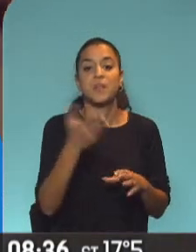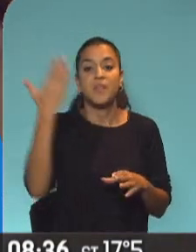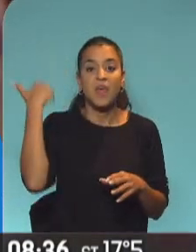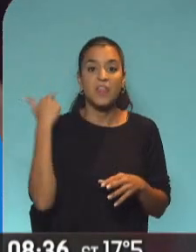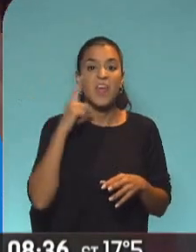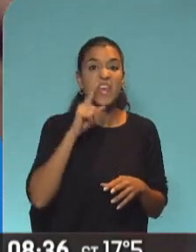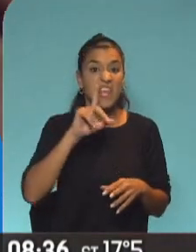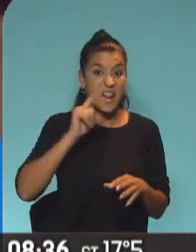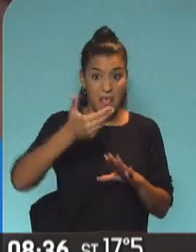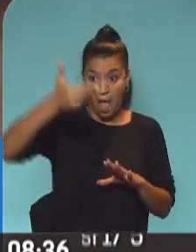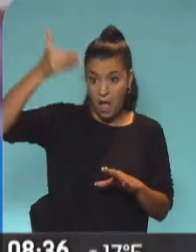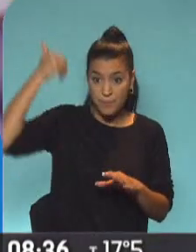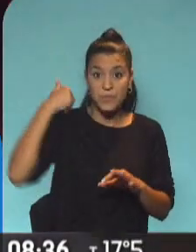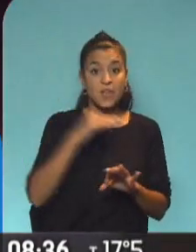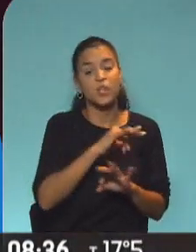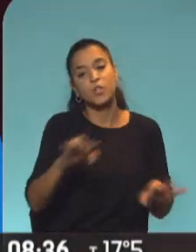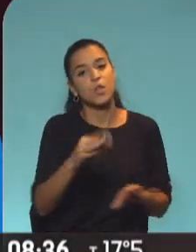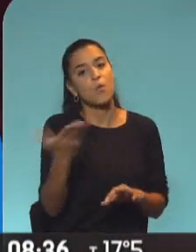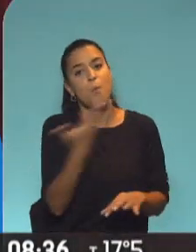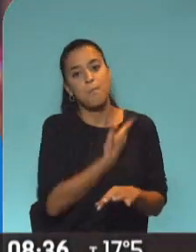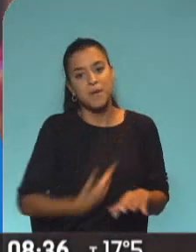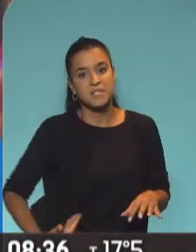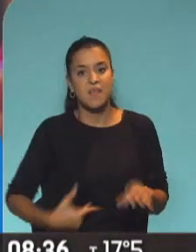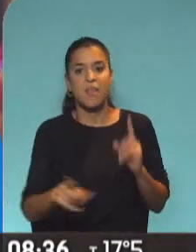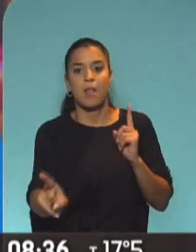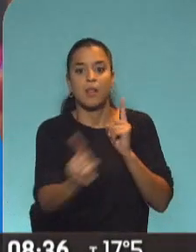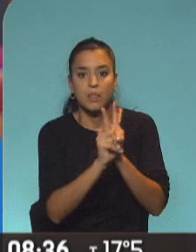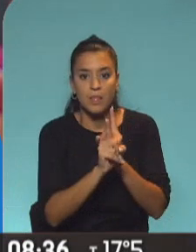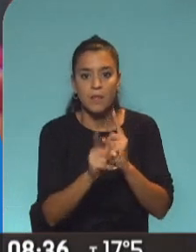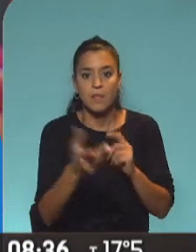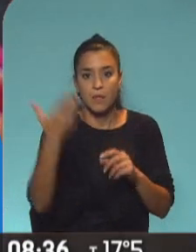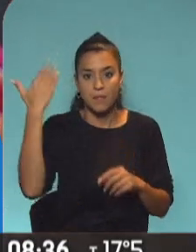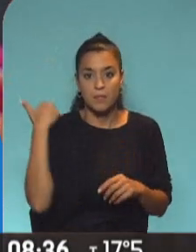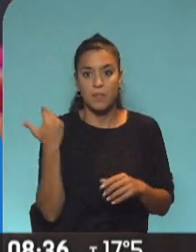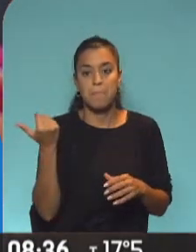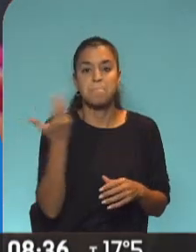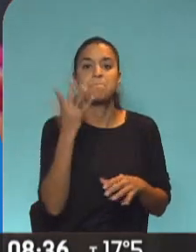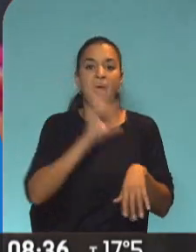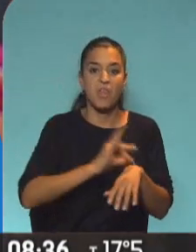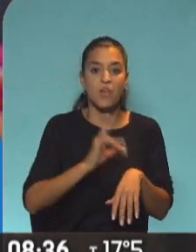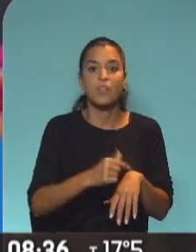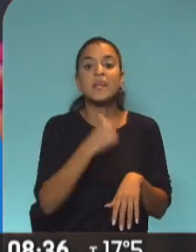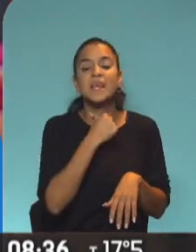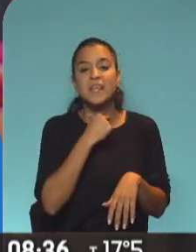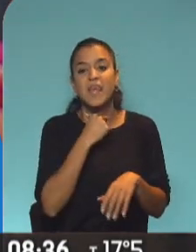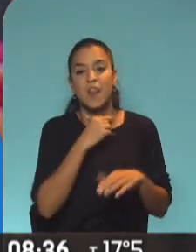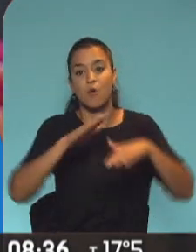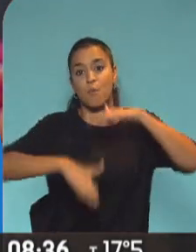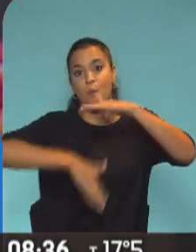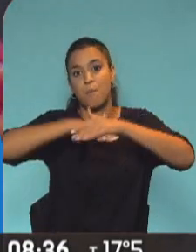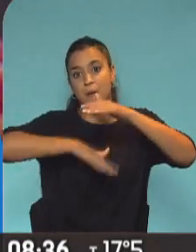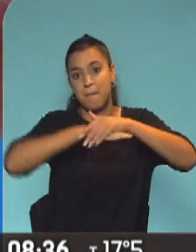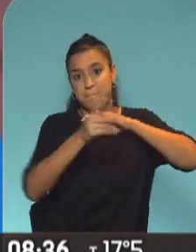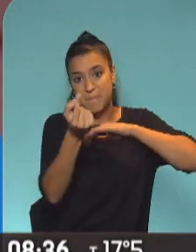Illia, ningún presidente enfrentó a los laboratorios. Recordemos que fue un médico, presidente del país, que quiso ponerle techo al precio de